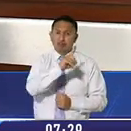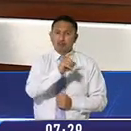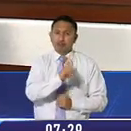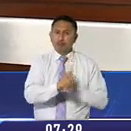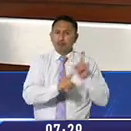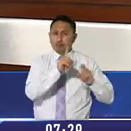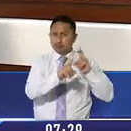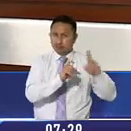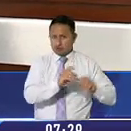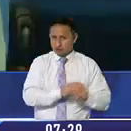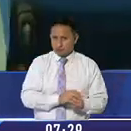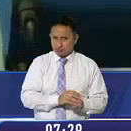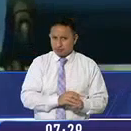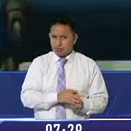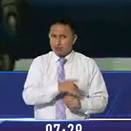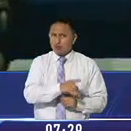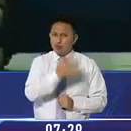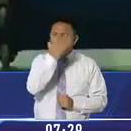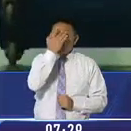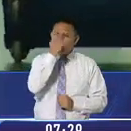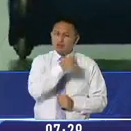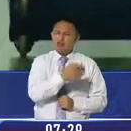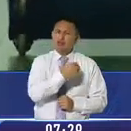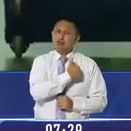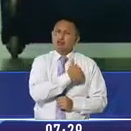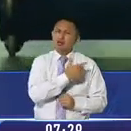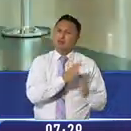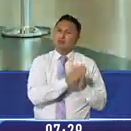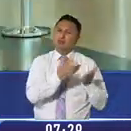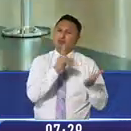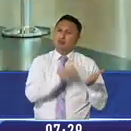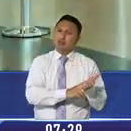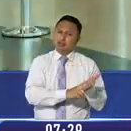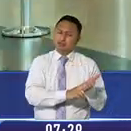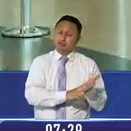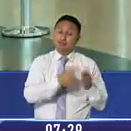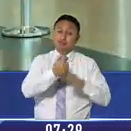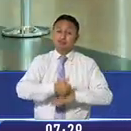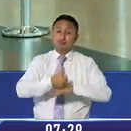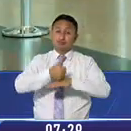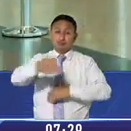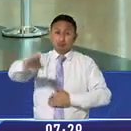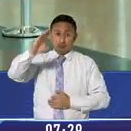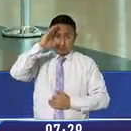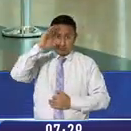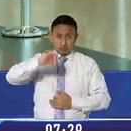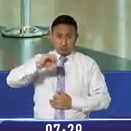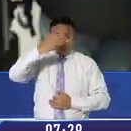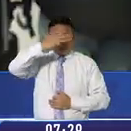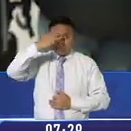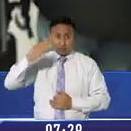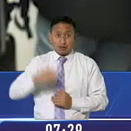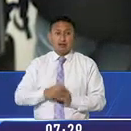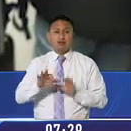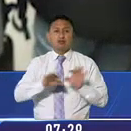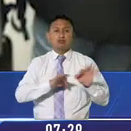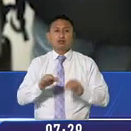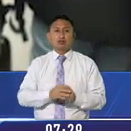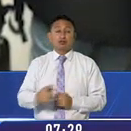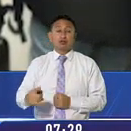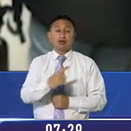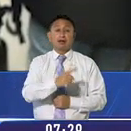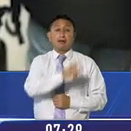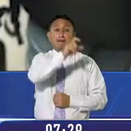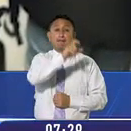qué tendría aquellos documentos en su poder? El general Fausto Olivo, subsecretario de Migración, explicó que estas personas